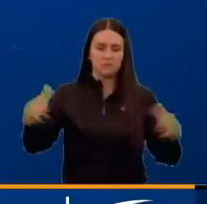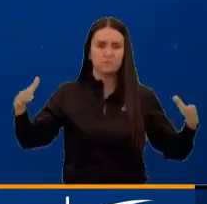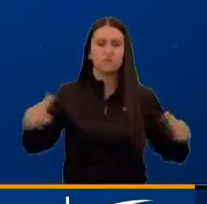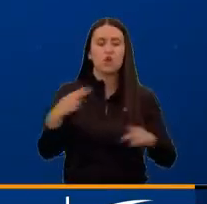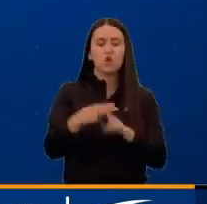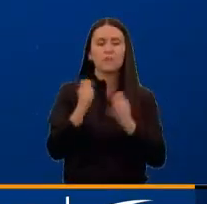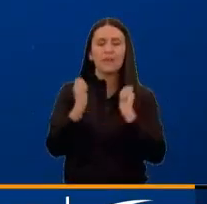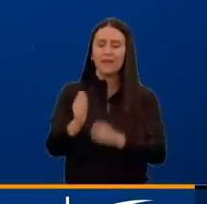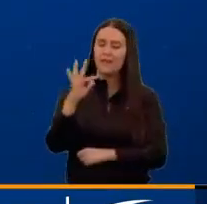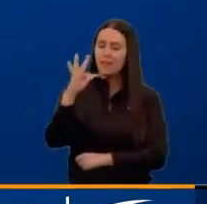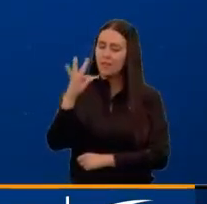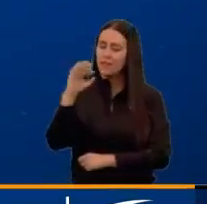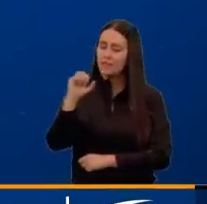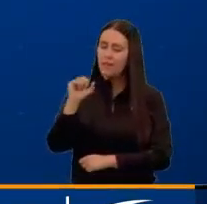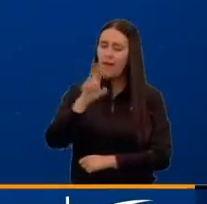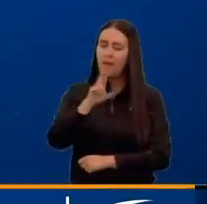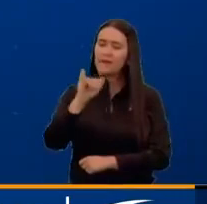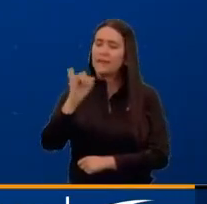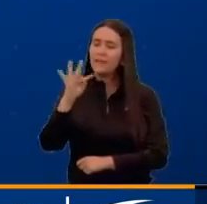tarritos.